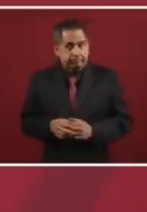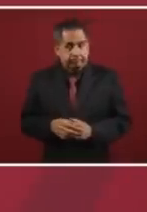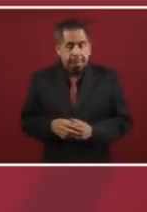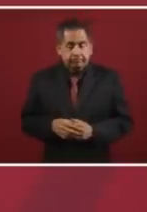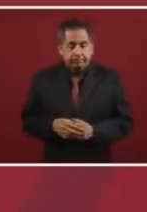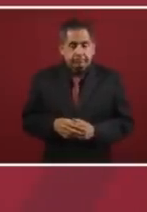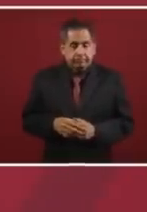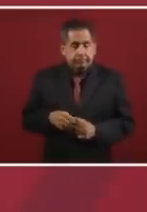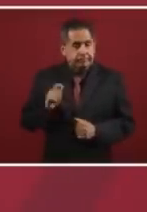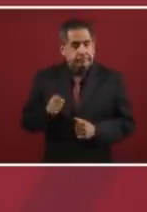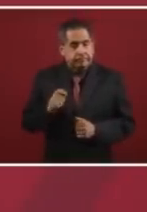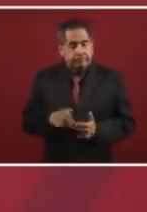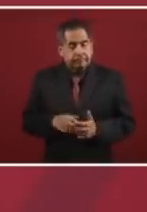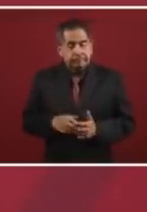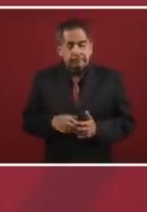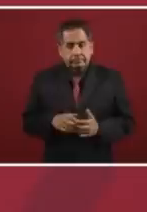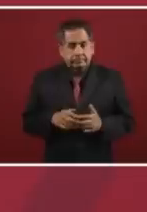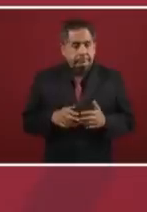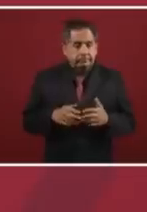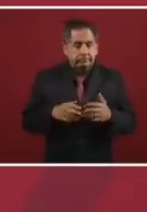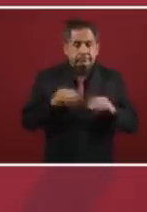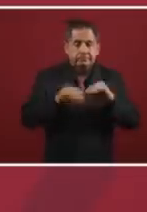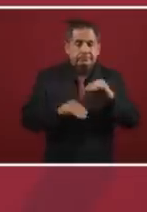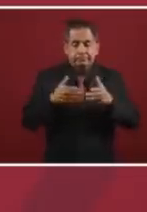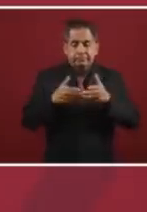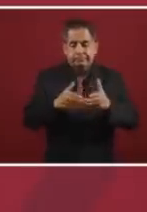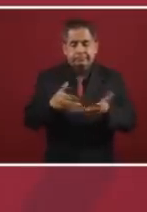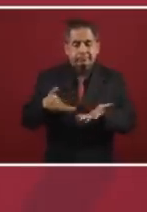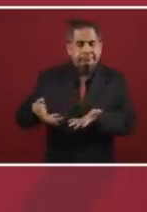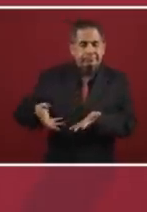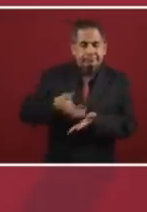de estas cargas eras